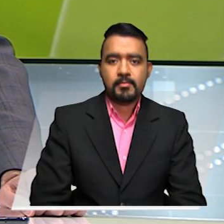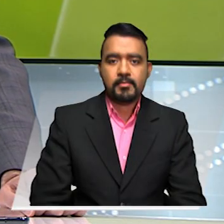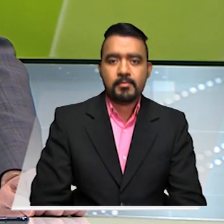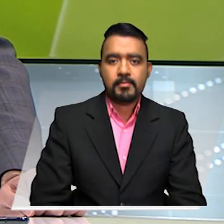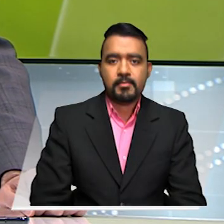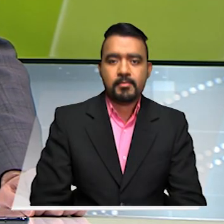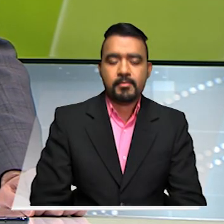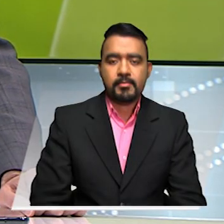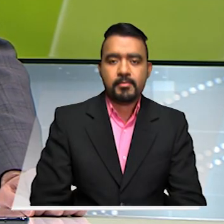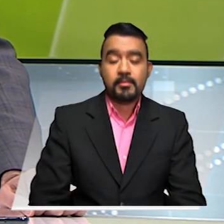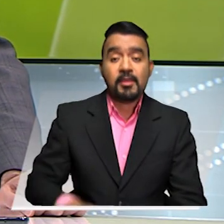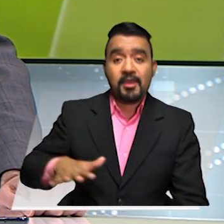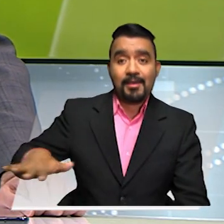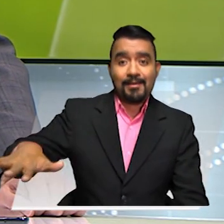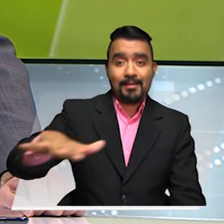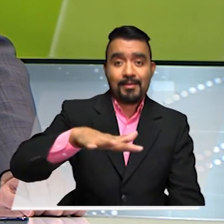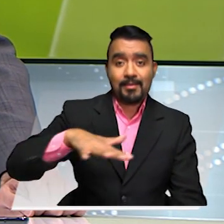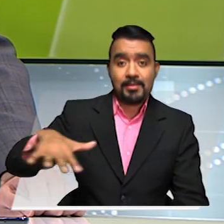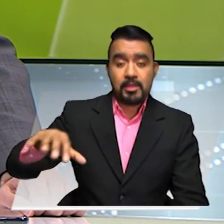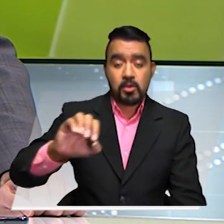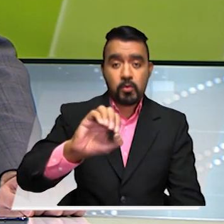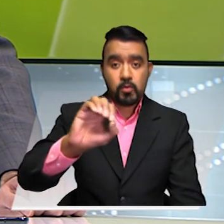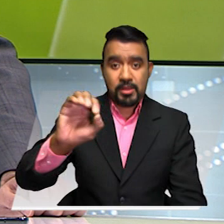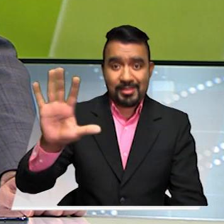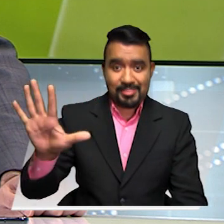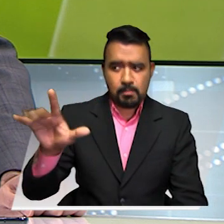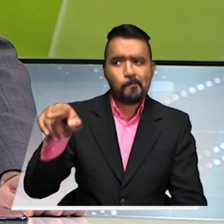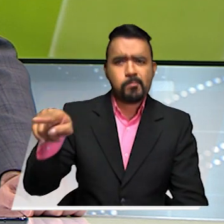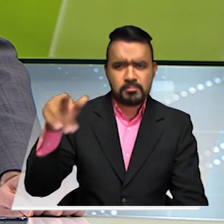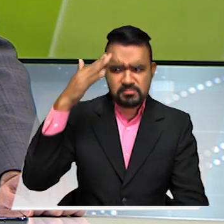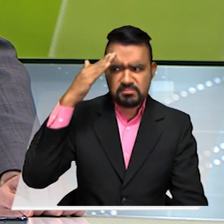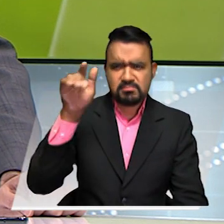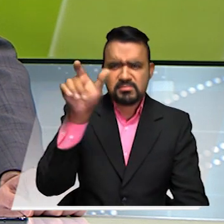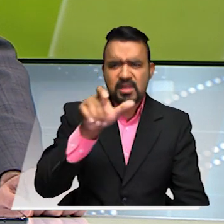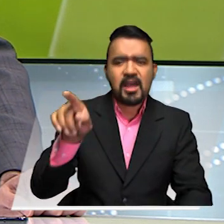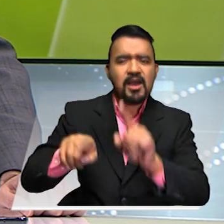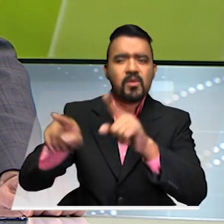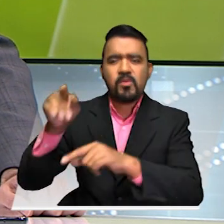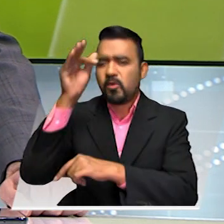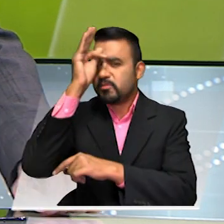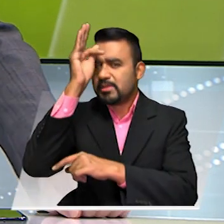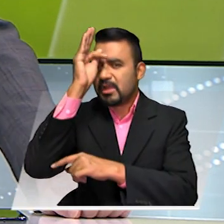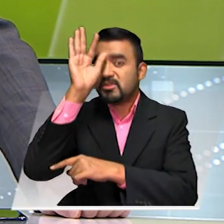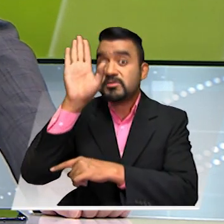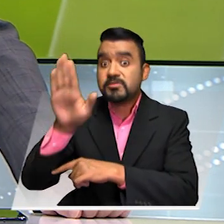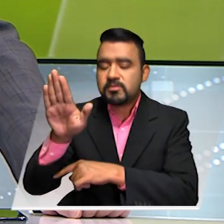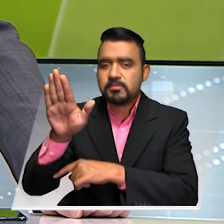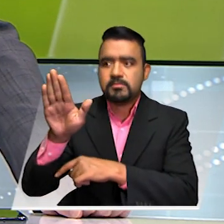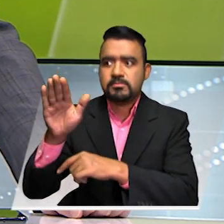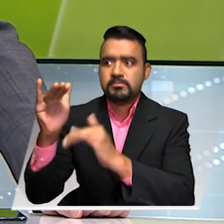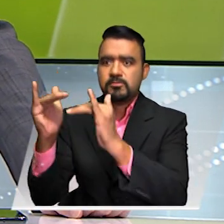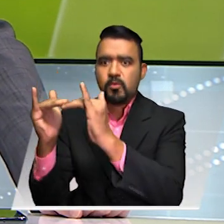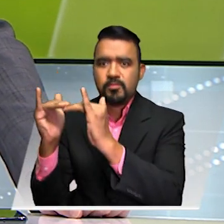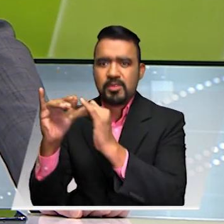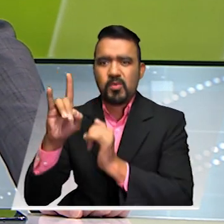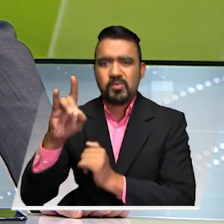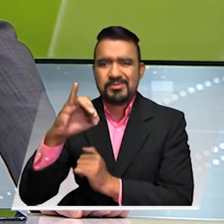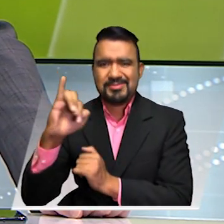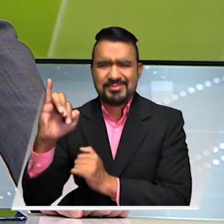El oriente del departamento es la subregión con la tasa más alta de ocupación en las unidades de cuidados intensivos. La cifra alcanza